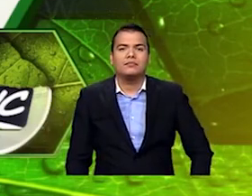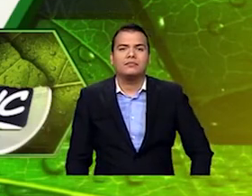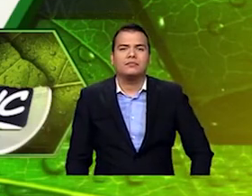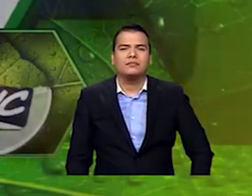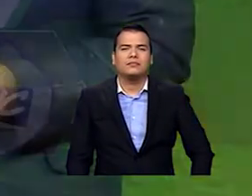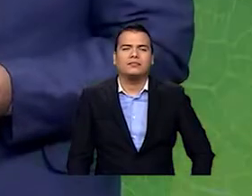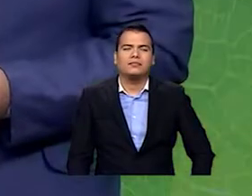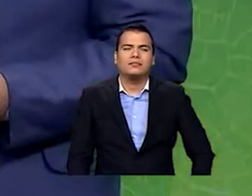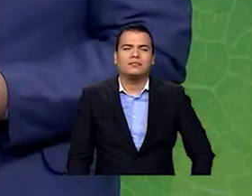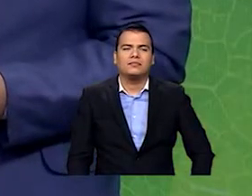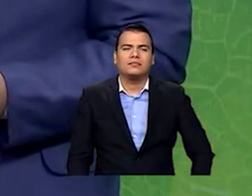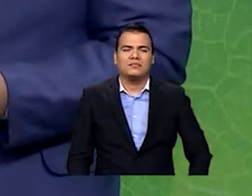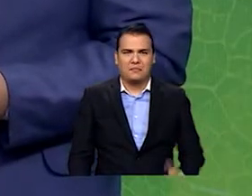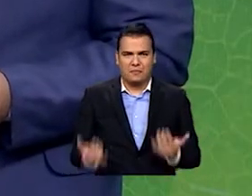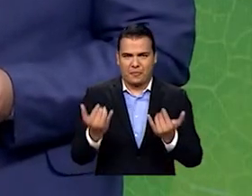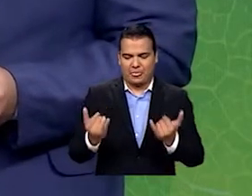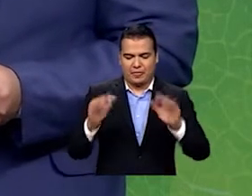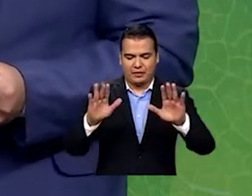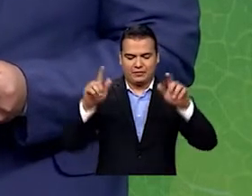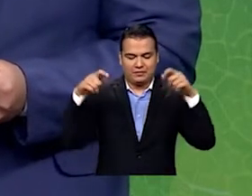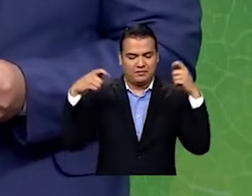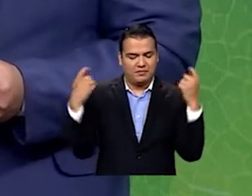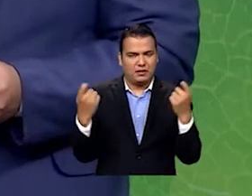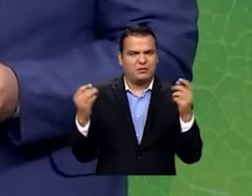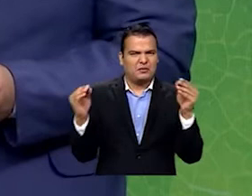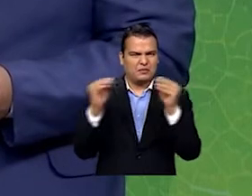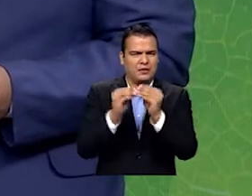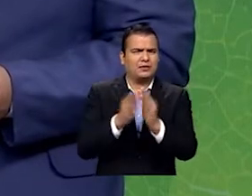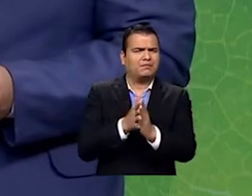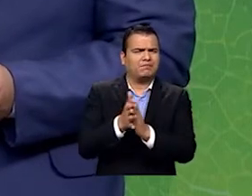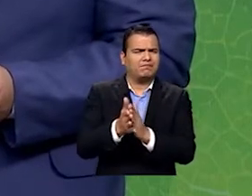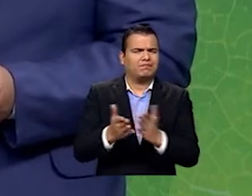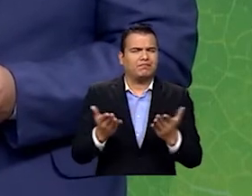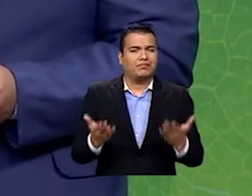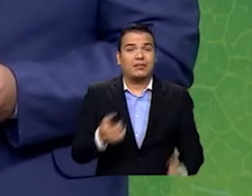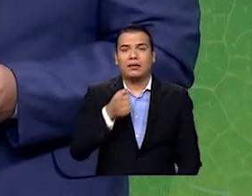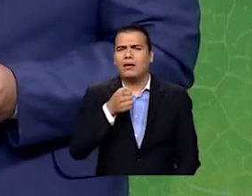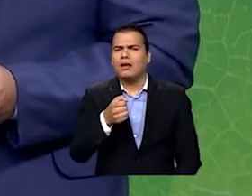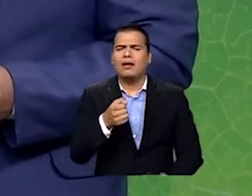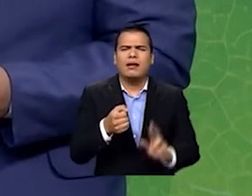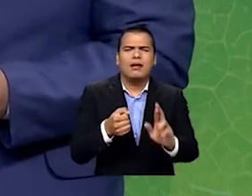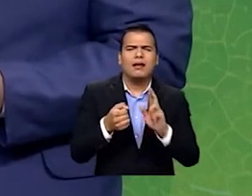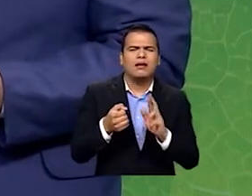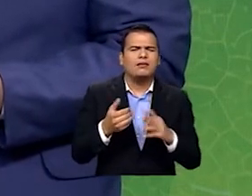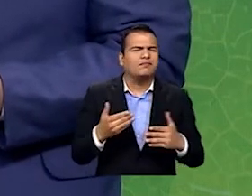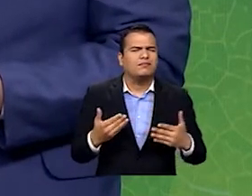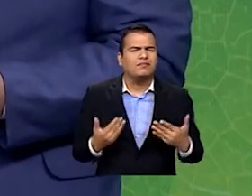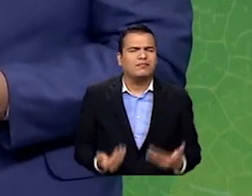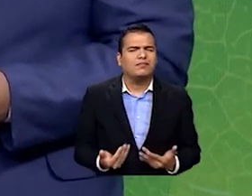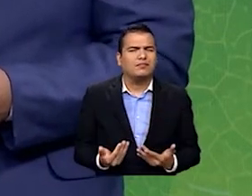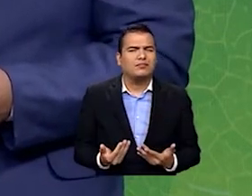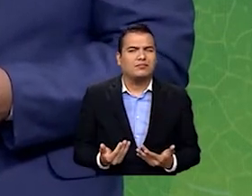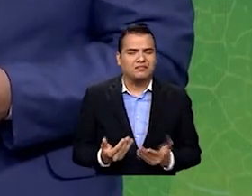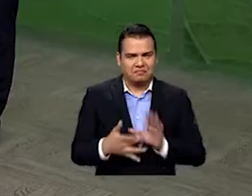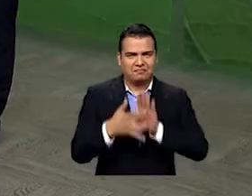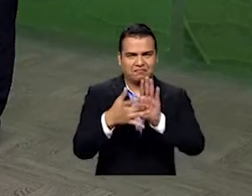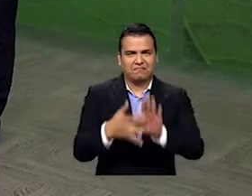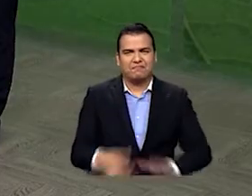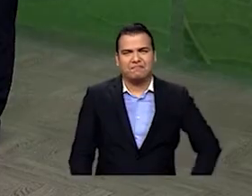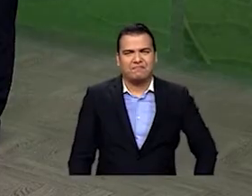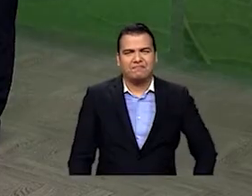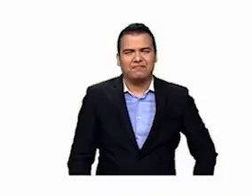eventos@cbc.gov.co. Ahora nos vamos a unos breves mensajes y cuando regresemos en nuestra entrevista de la semana, ya volvemos.